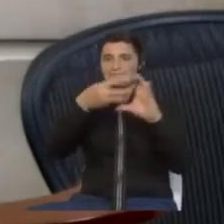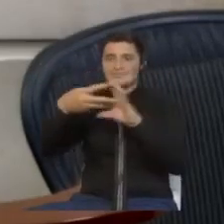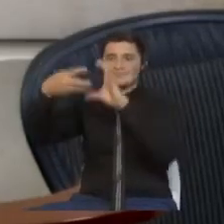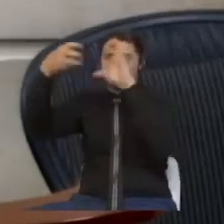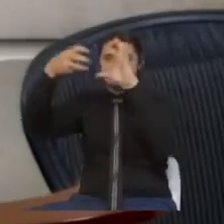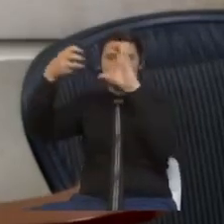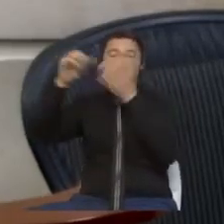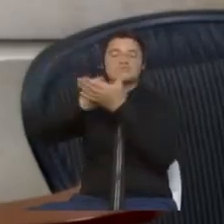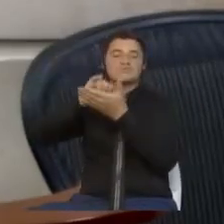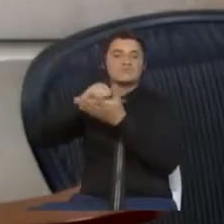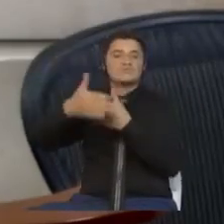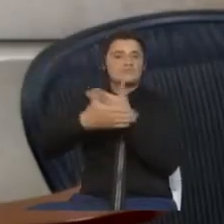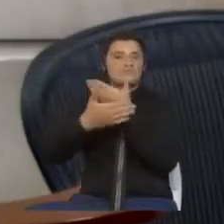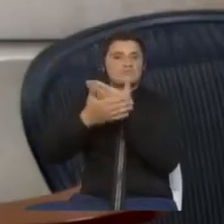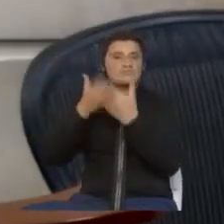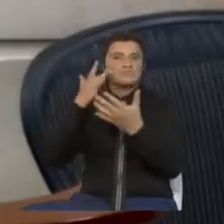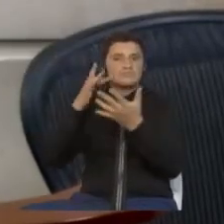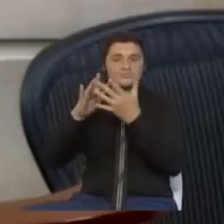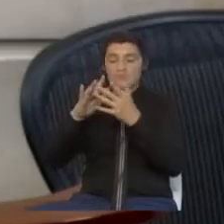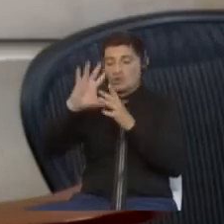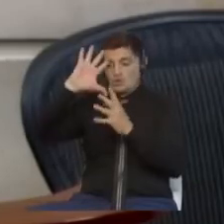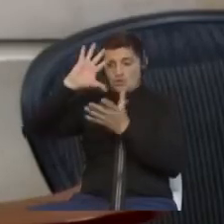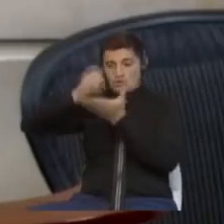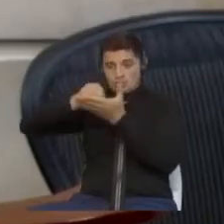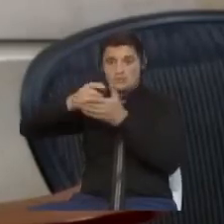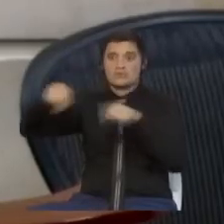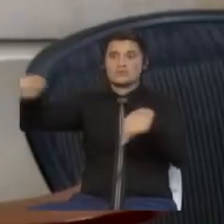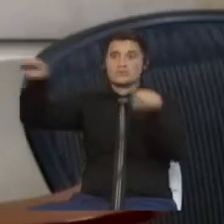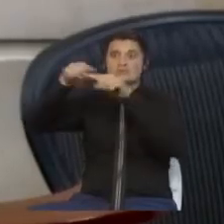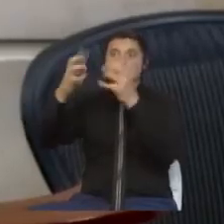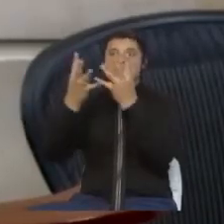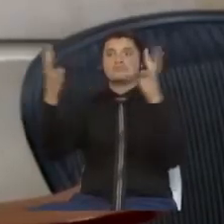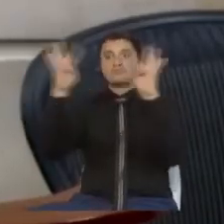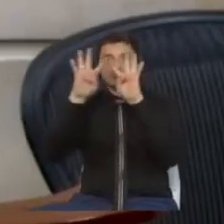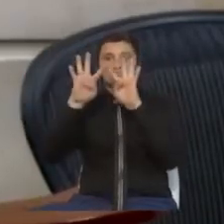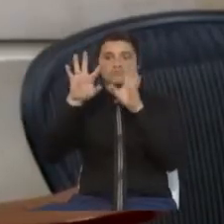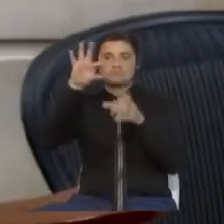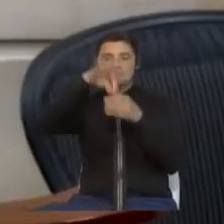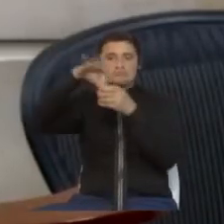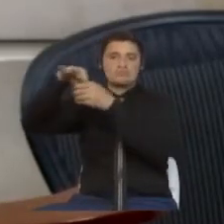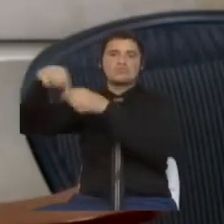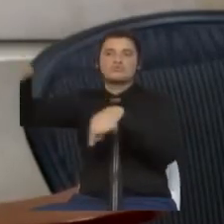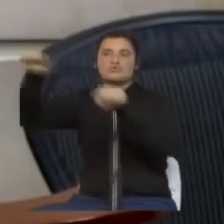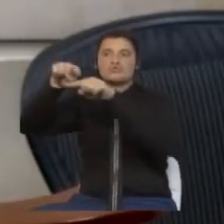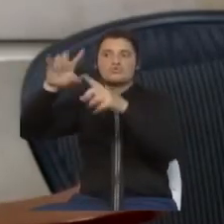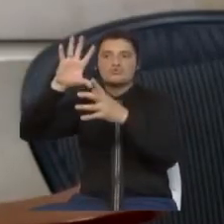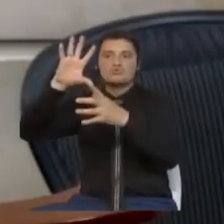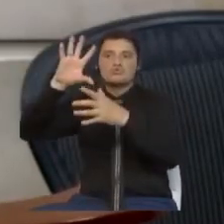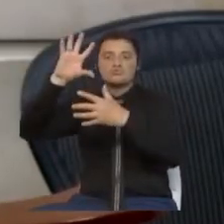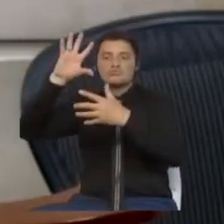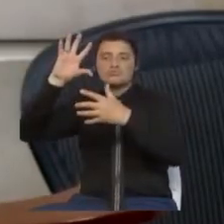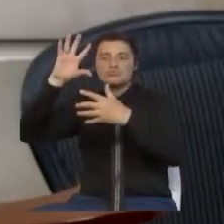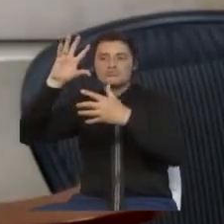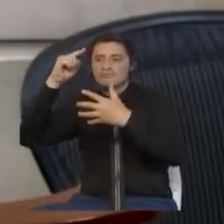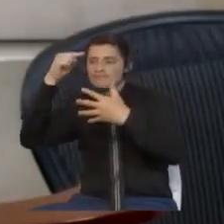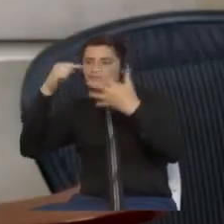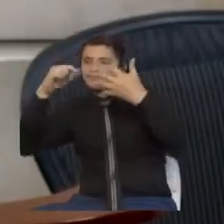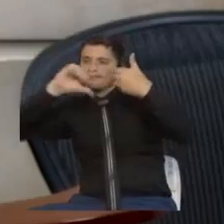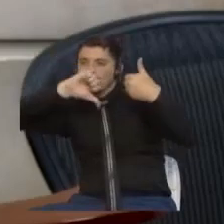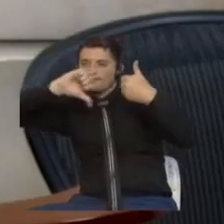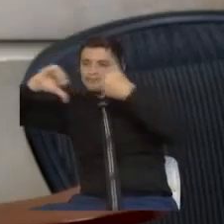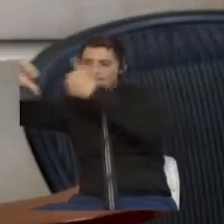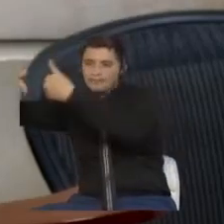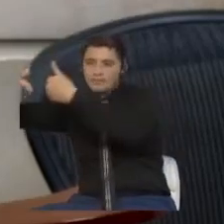a la opinión y a los senadores y representantes electores de los criterios de mérito qué quiere decir esto